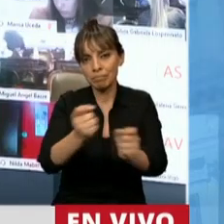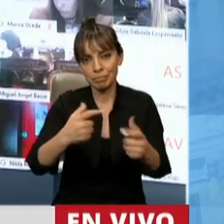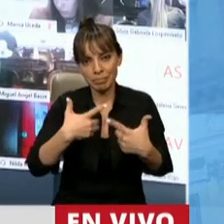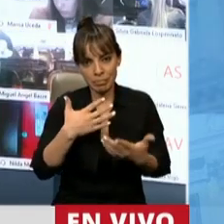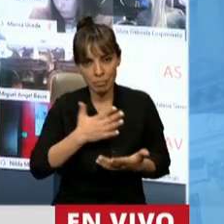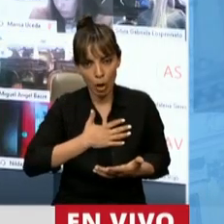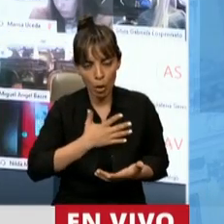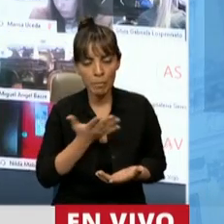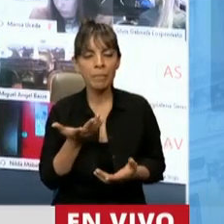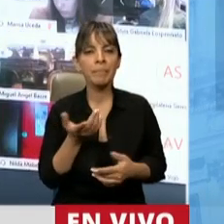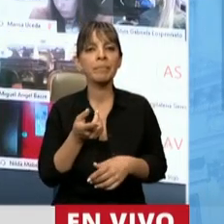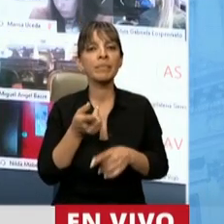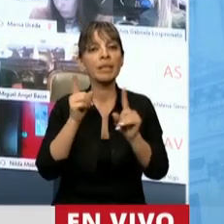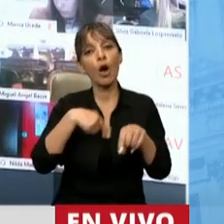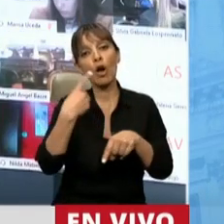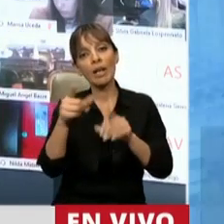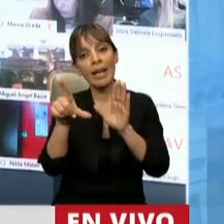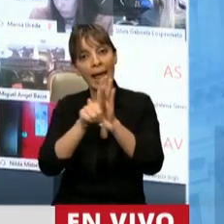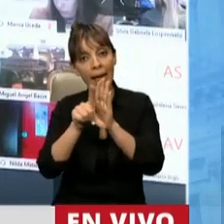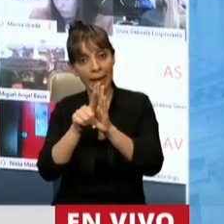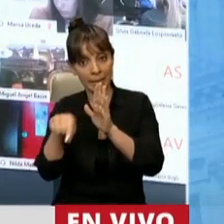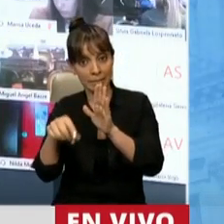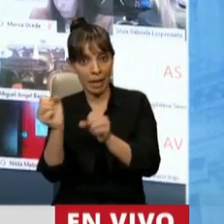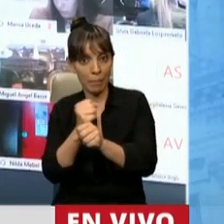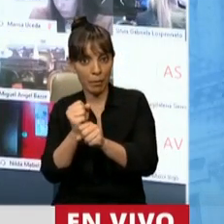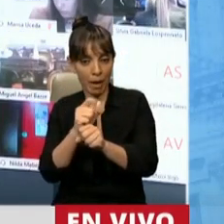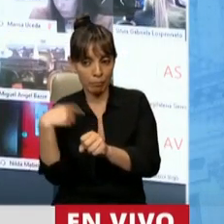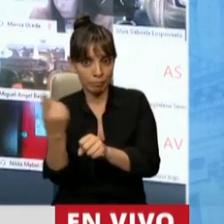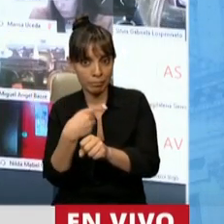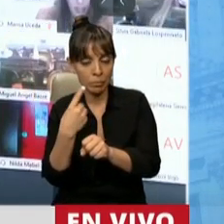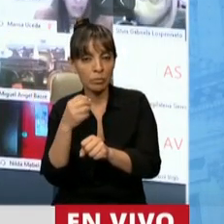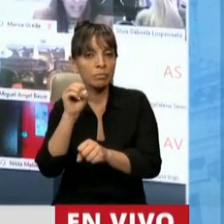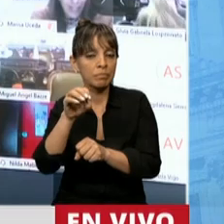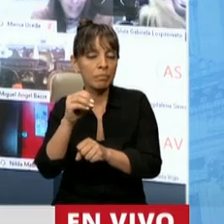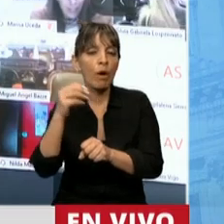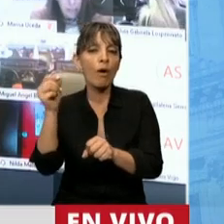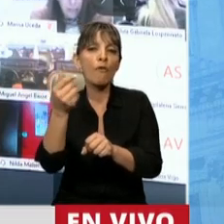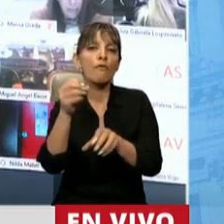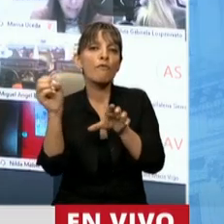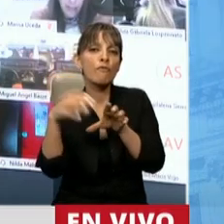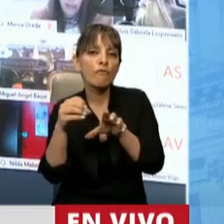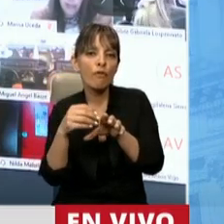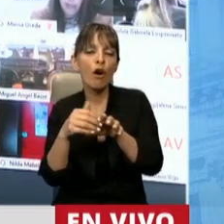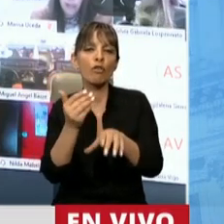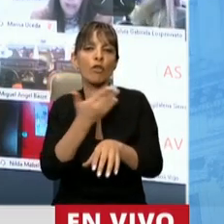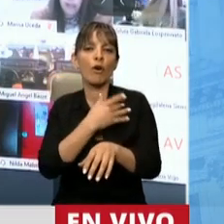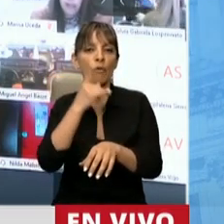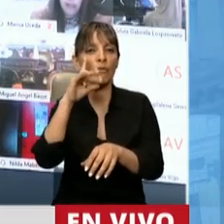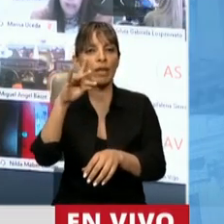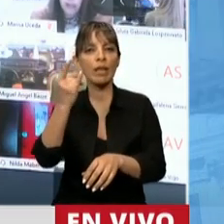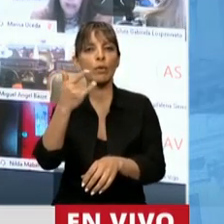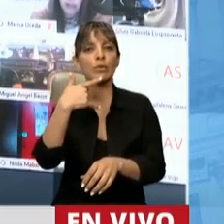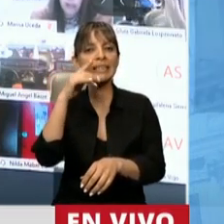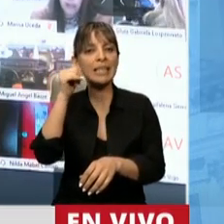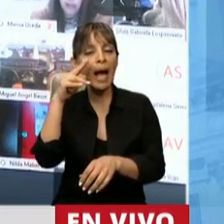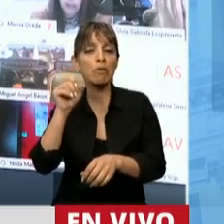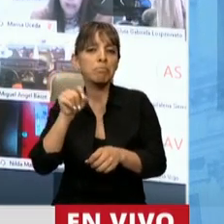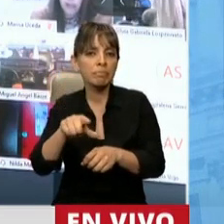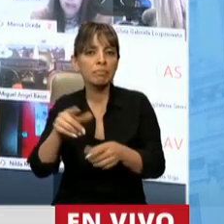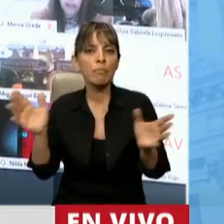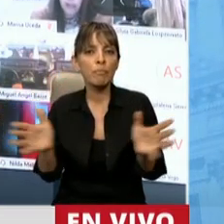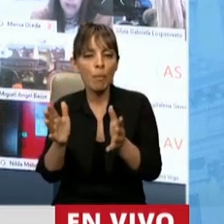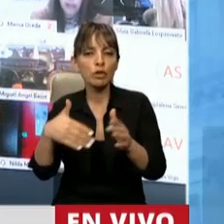en la ley que aprobamos nosotros se llamó fondo fiduciario para la promoción de la